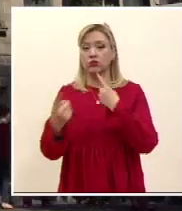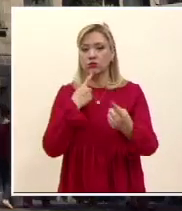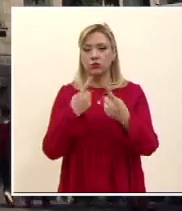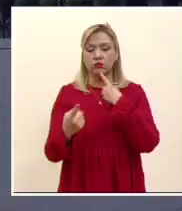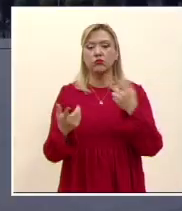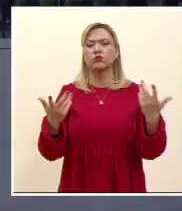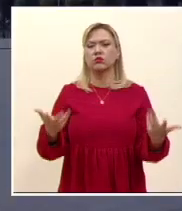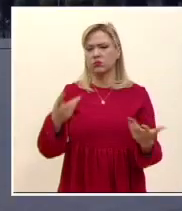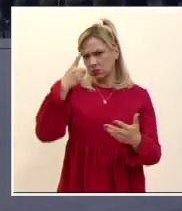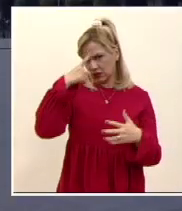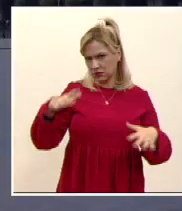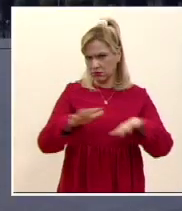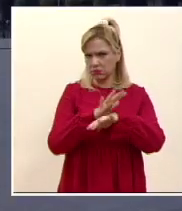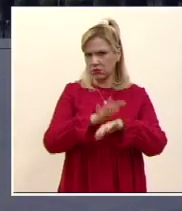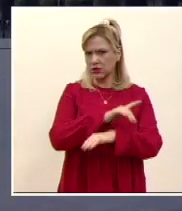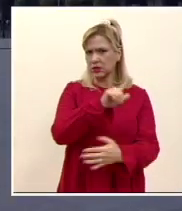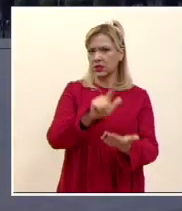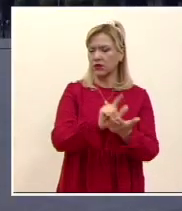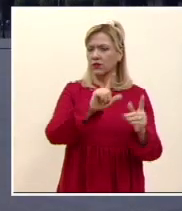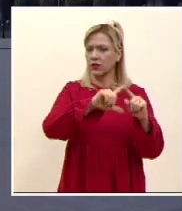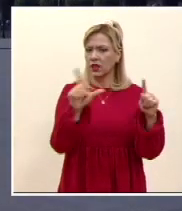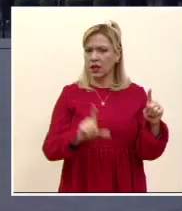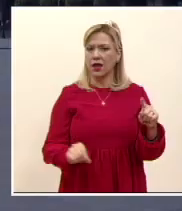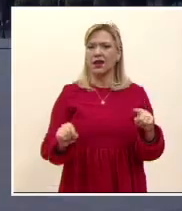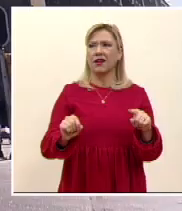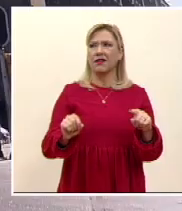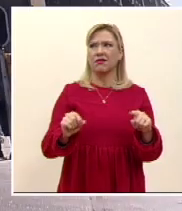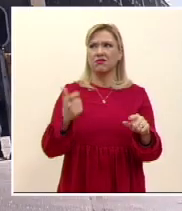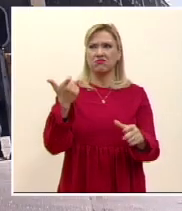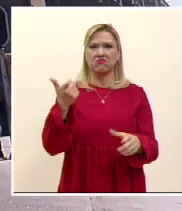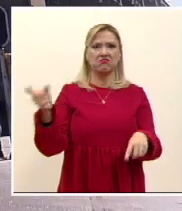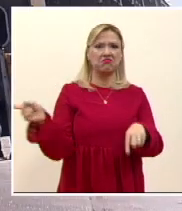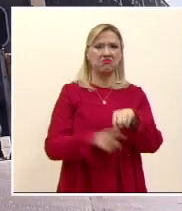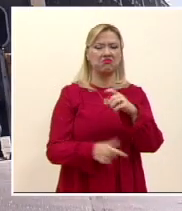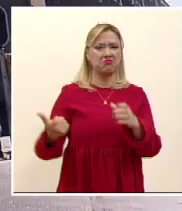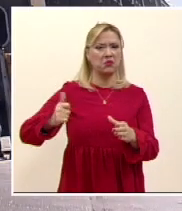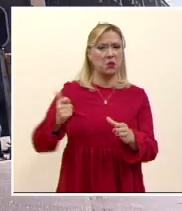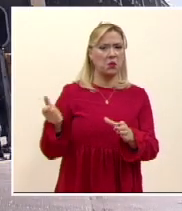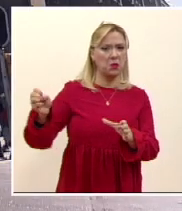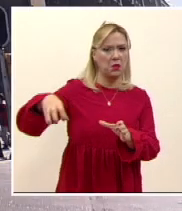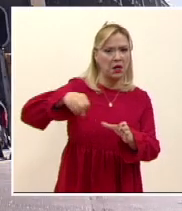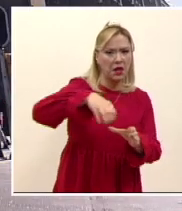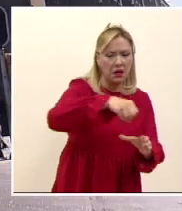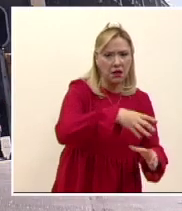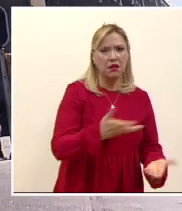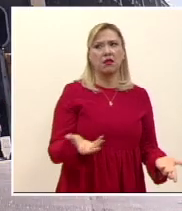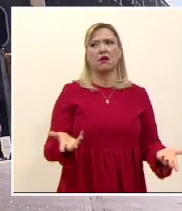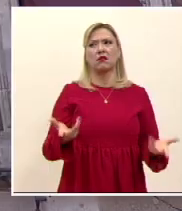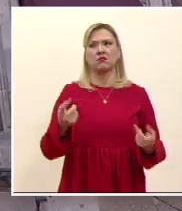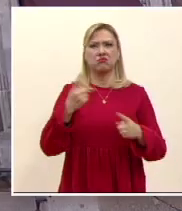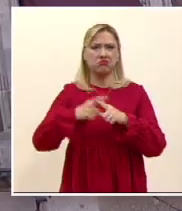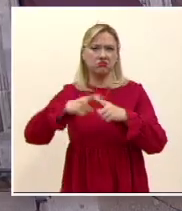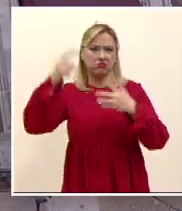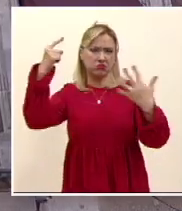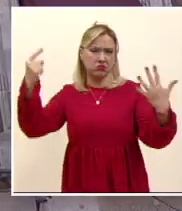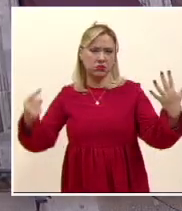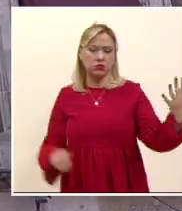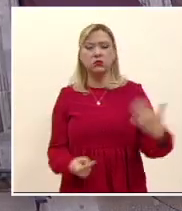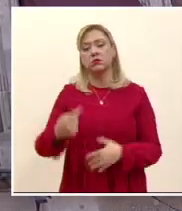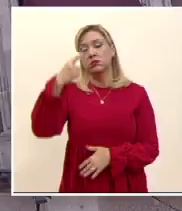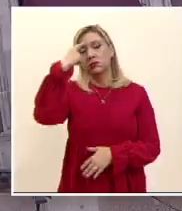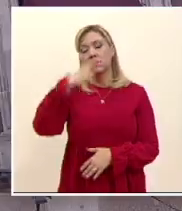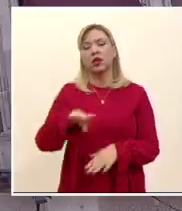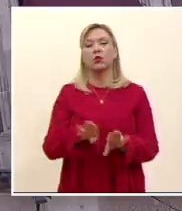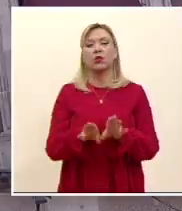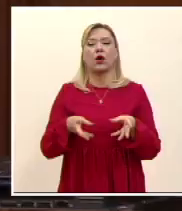que se reformaron diversas leyes federales para eliminar fideicomisos, mandatos y otros actos jurídicos útiles para la distribución del